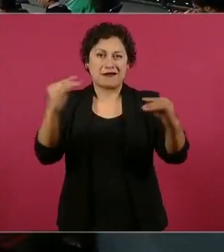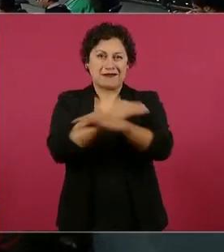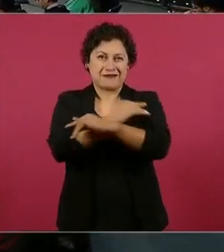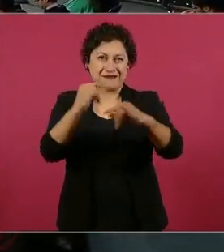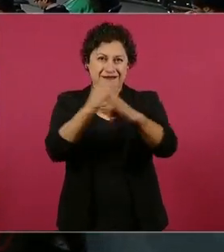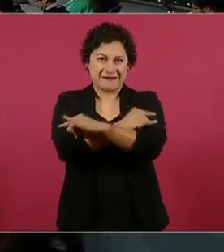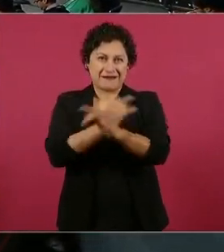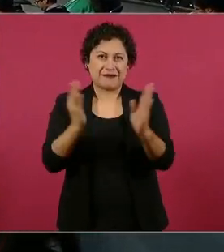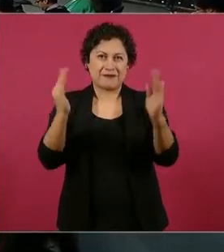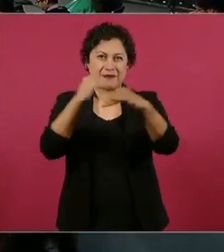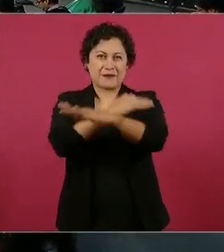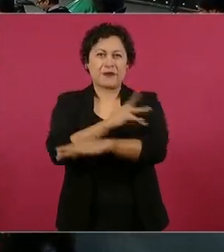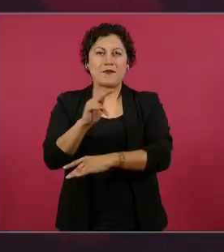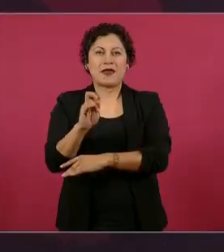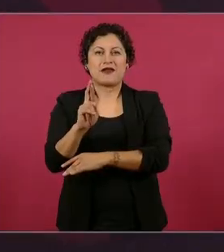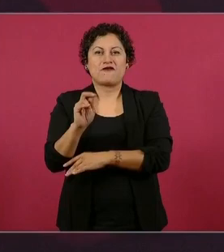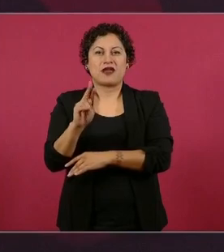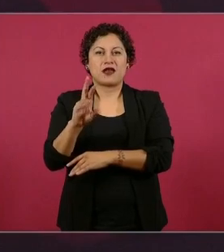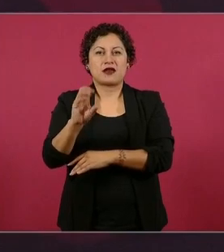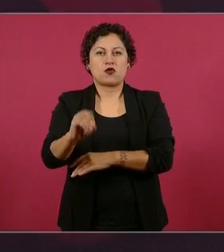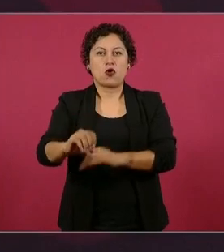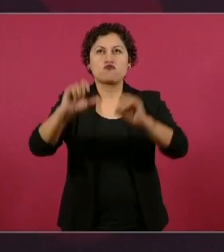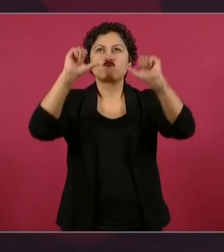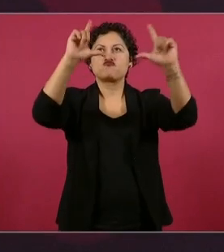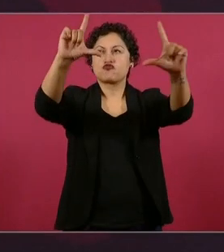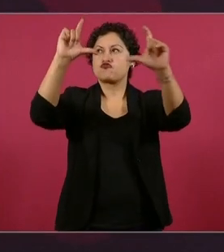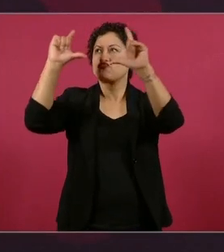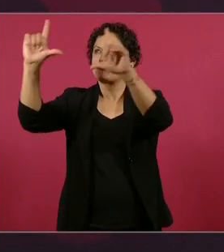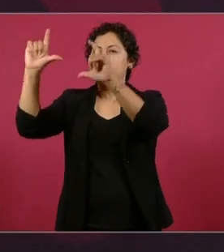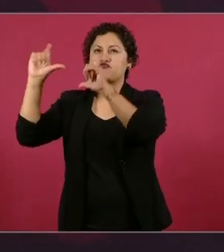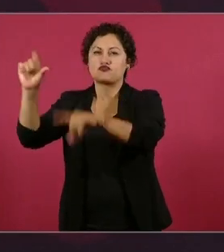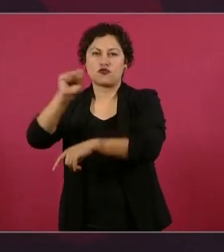no uno, dos o tres, no sé cuántos,